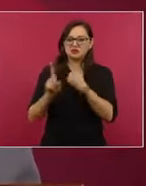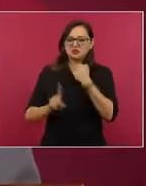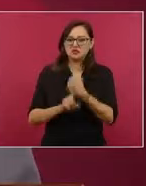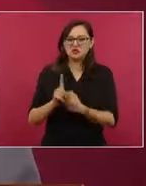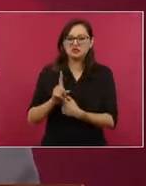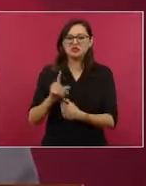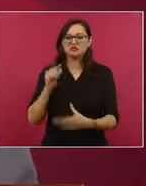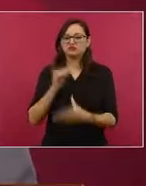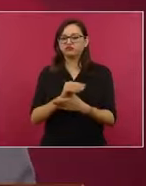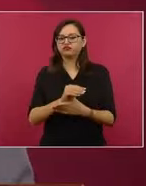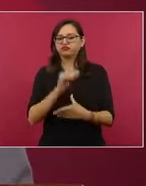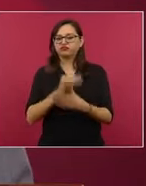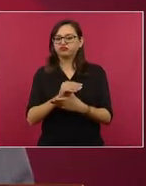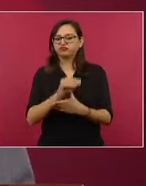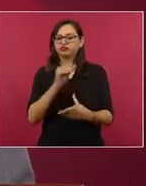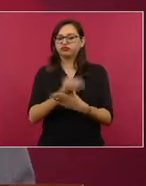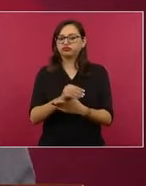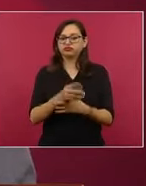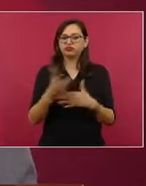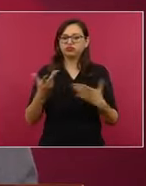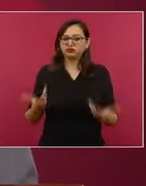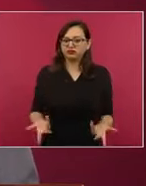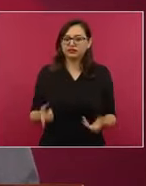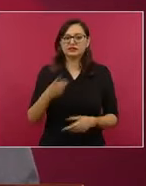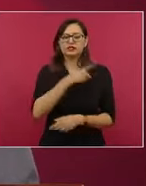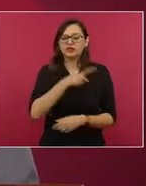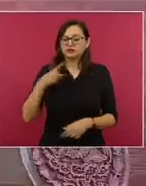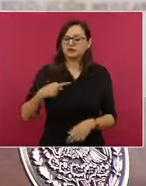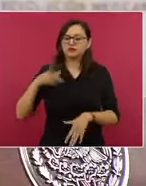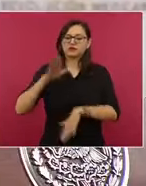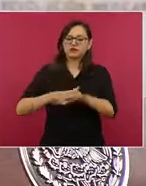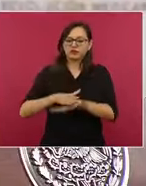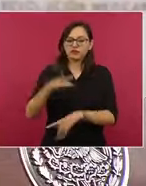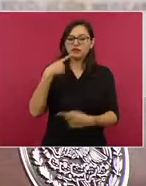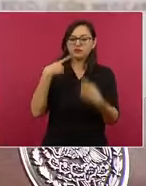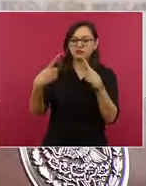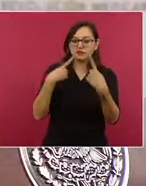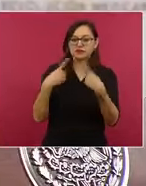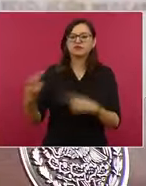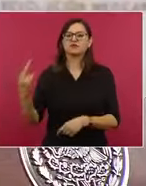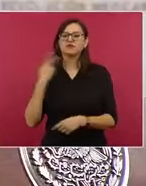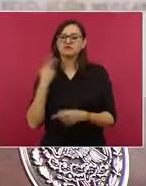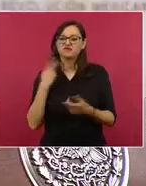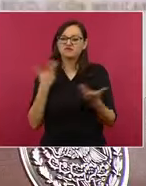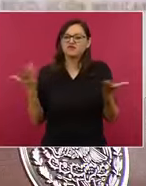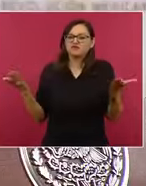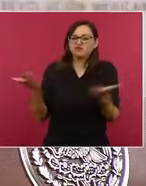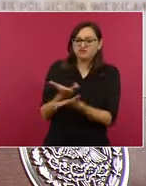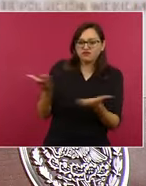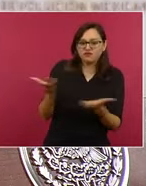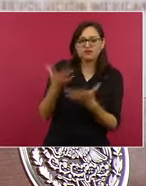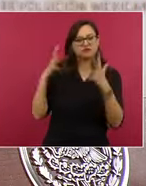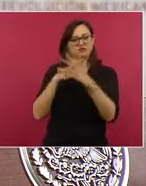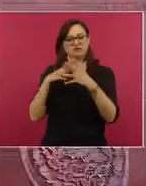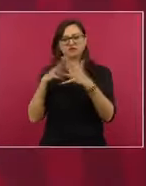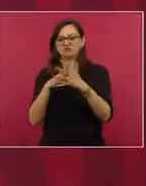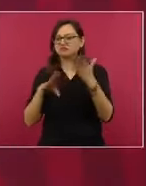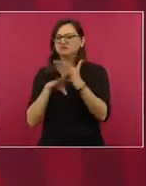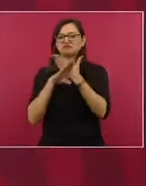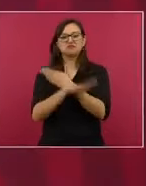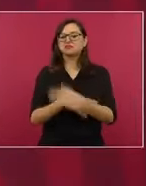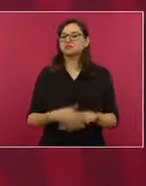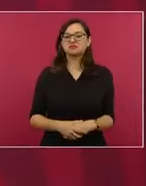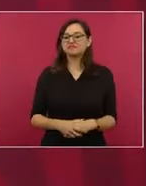¿Por qué no se le imprimió más diplomacia a la actividad política y se evitó la guerra?